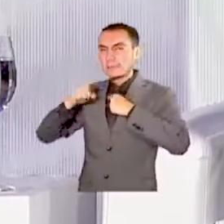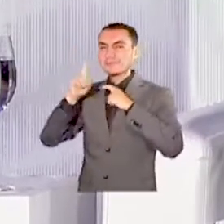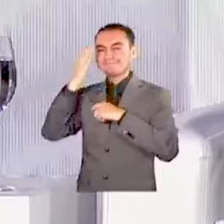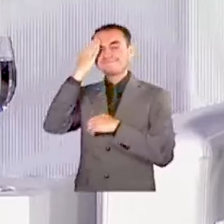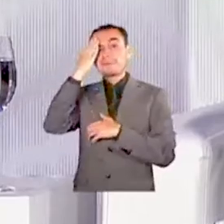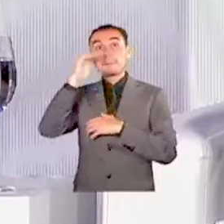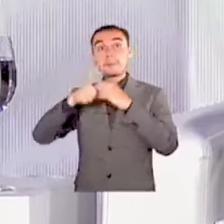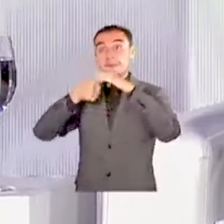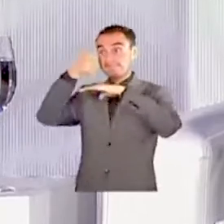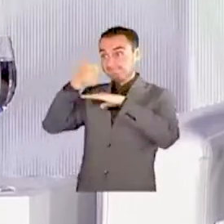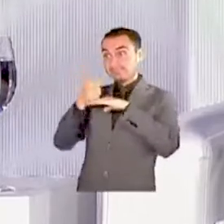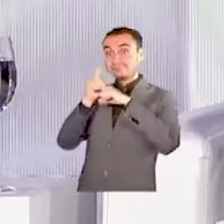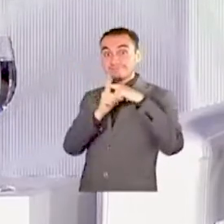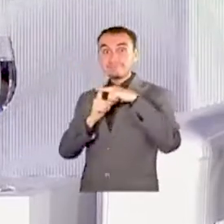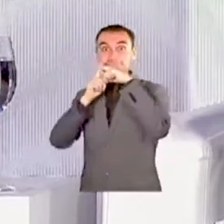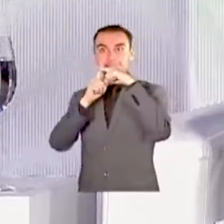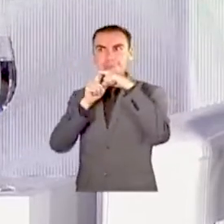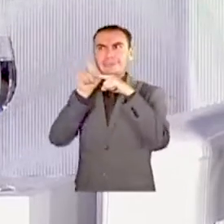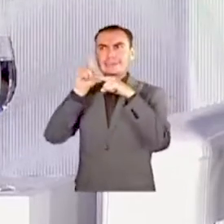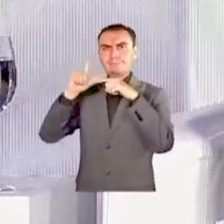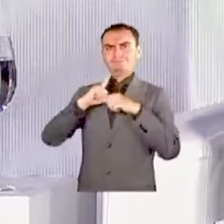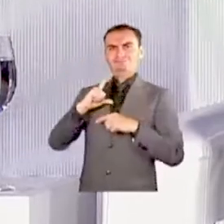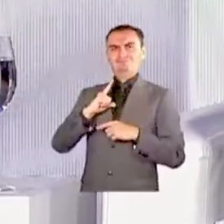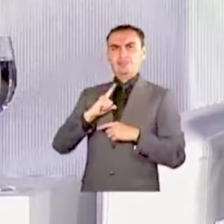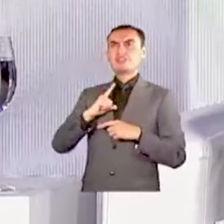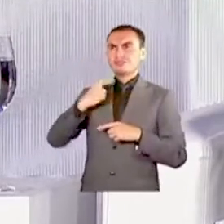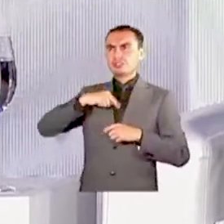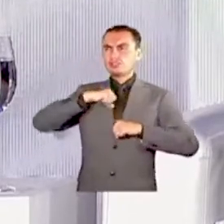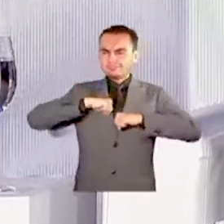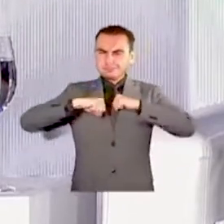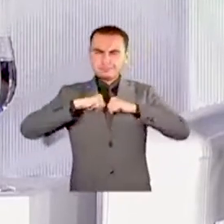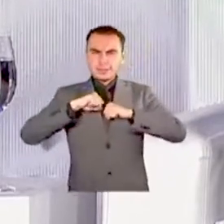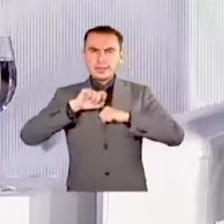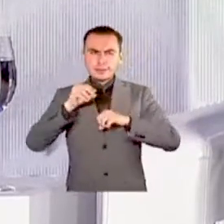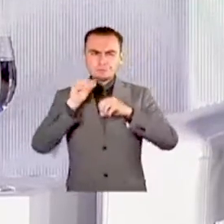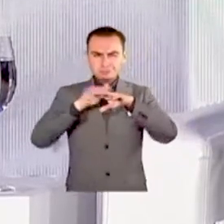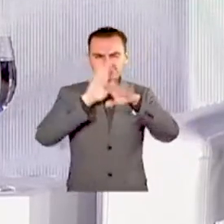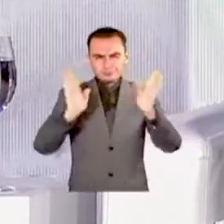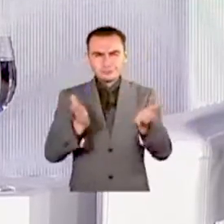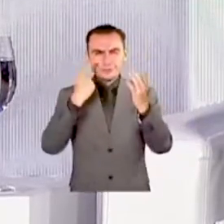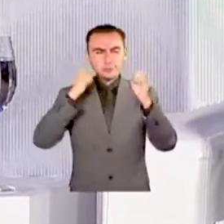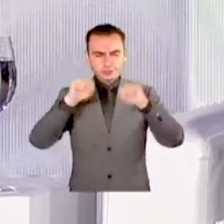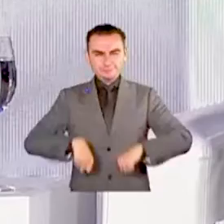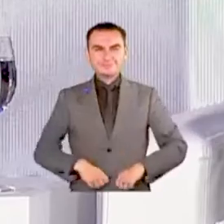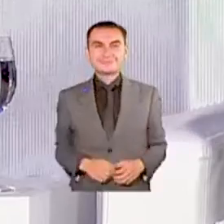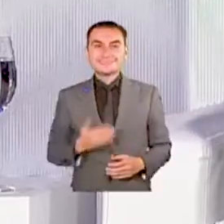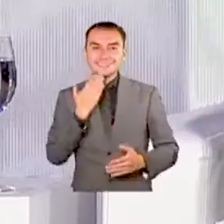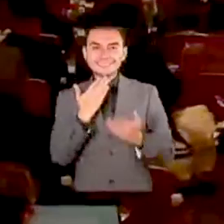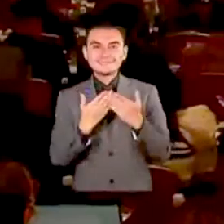Procuradora General de la Nación y de cara a ProMujeres vamos a sacar adelante. Muchas gracias.